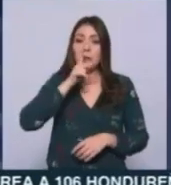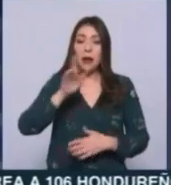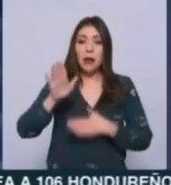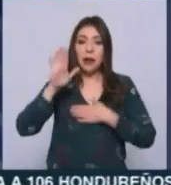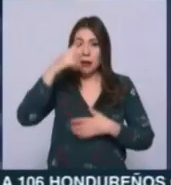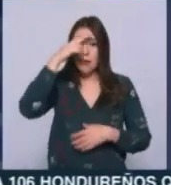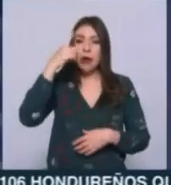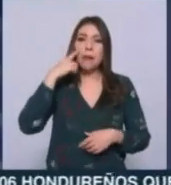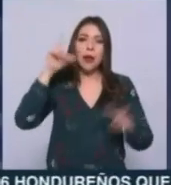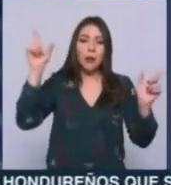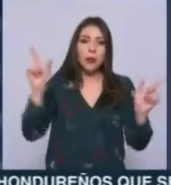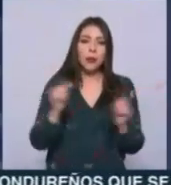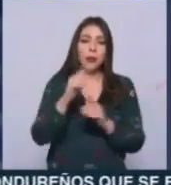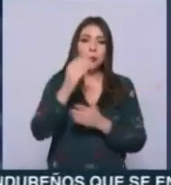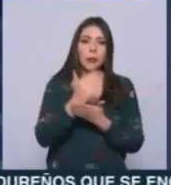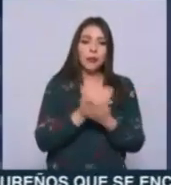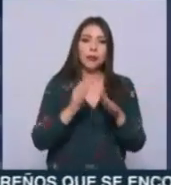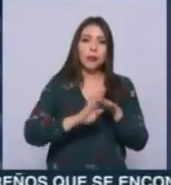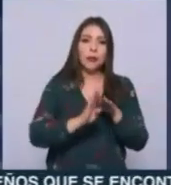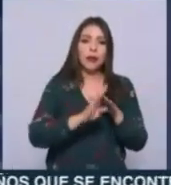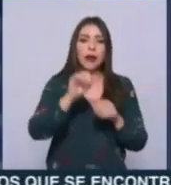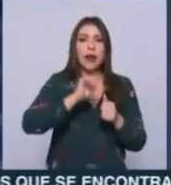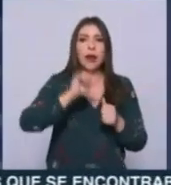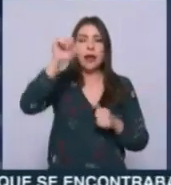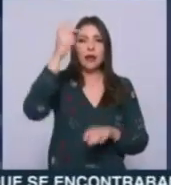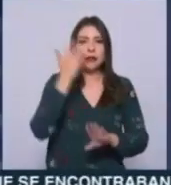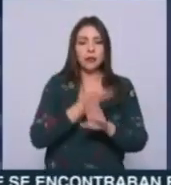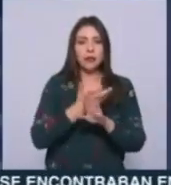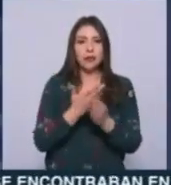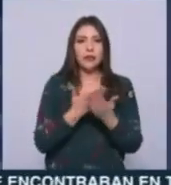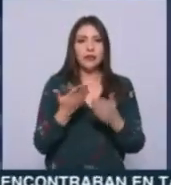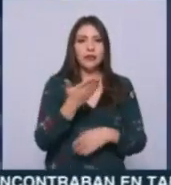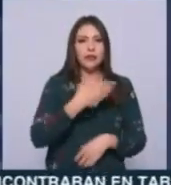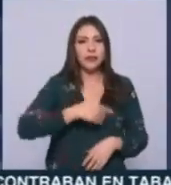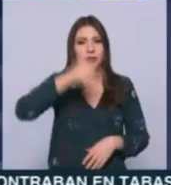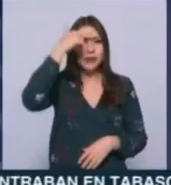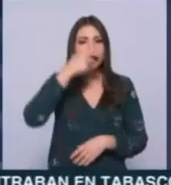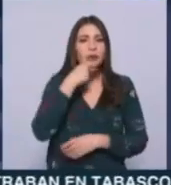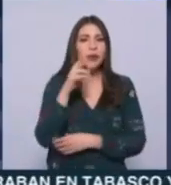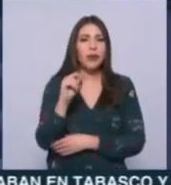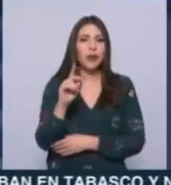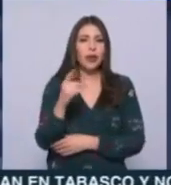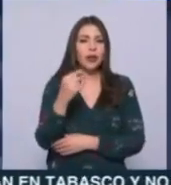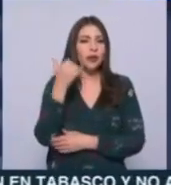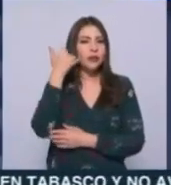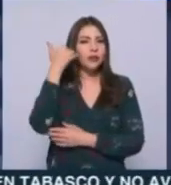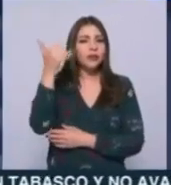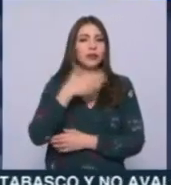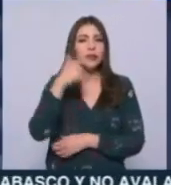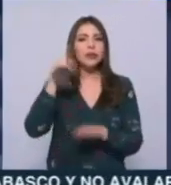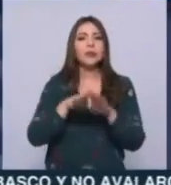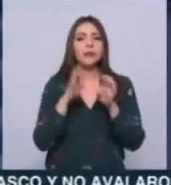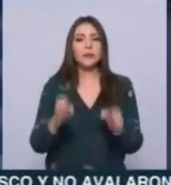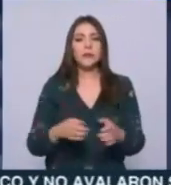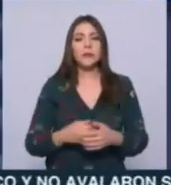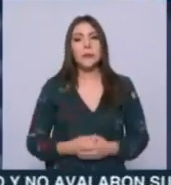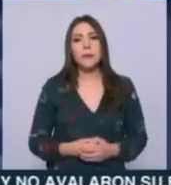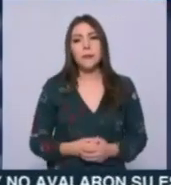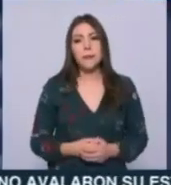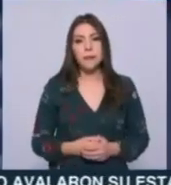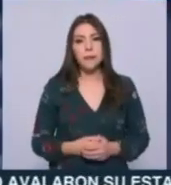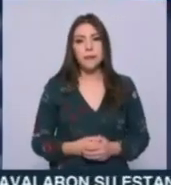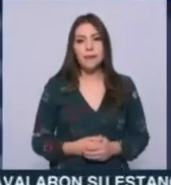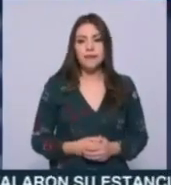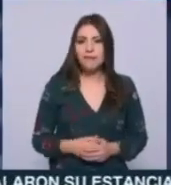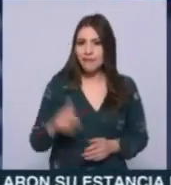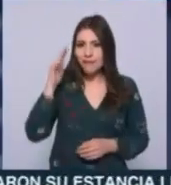intenta llegar hacia los Estados Unidos de Norteamérica. Rodrigo, muy buenas noches. Te escuchamos. ¿Cómo estás? ¿Qué tal, Juan? Un saludo para ti, para todo el